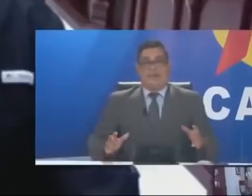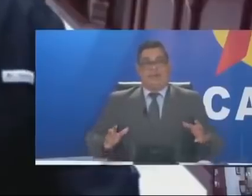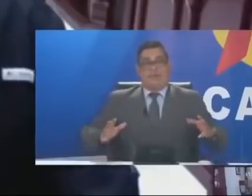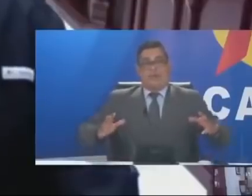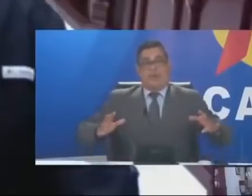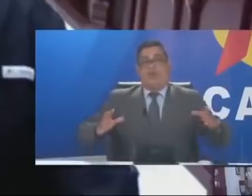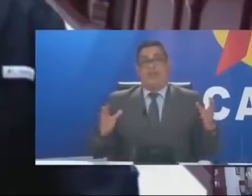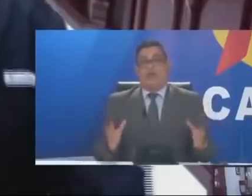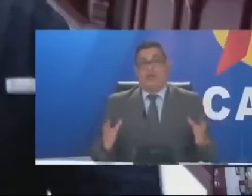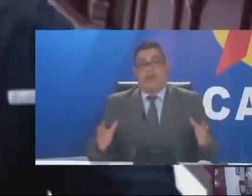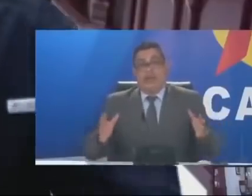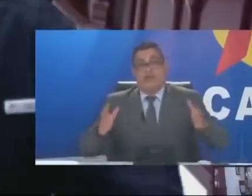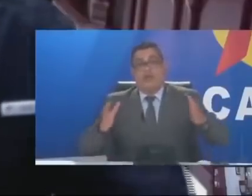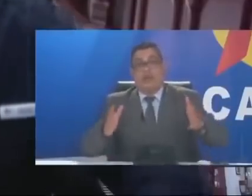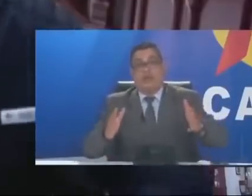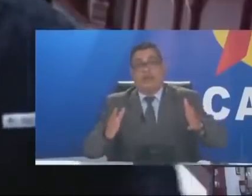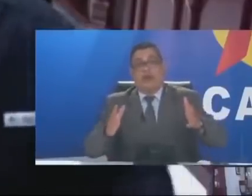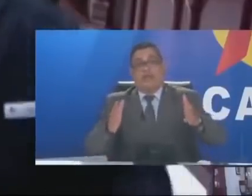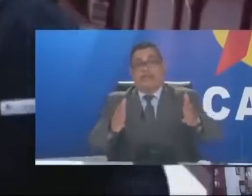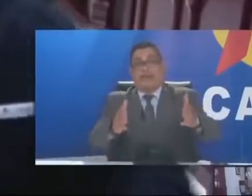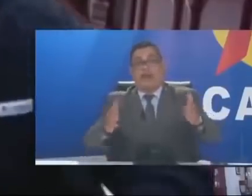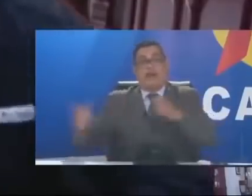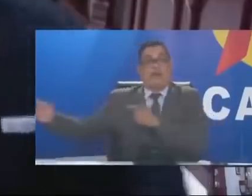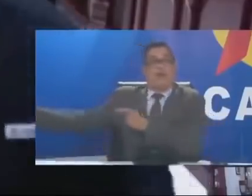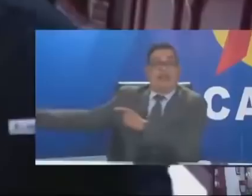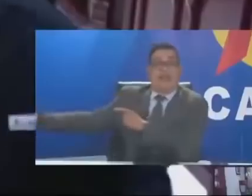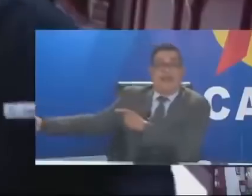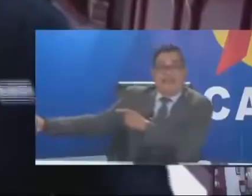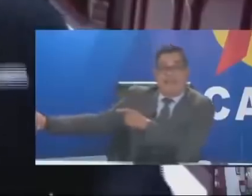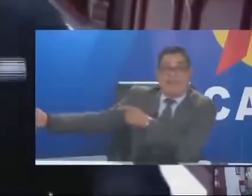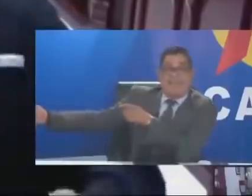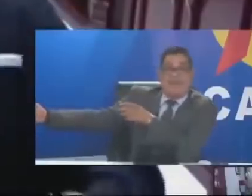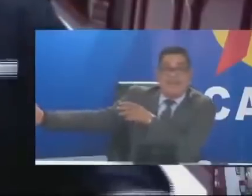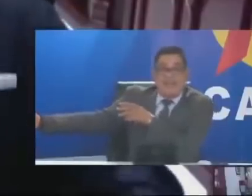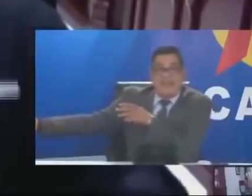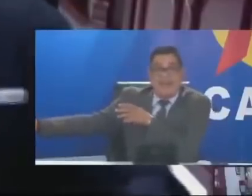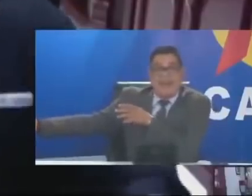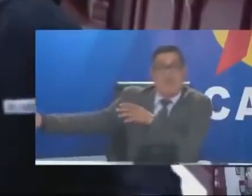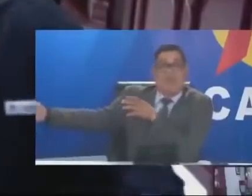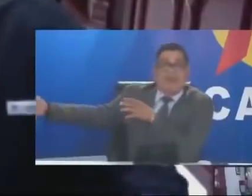es un salón y es un director y será gobierno